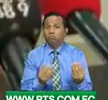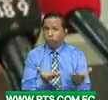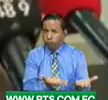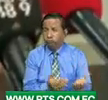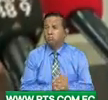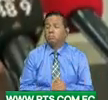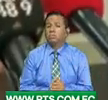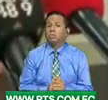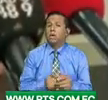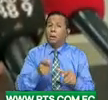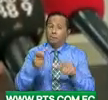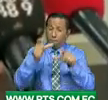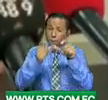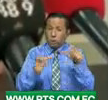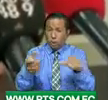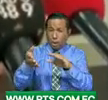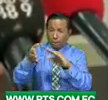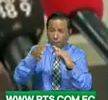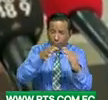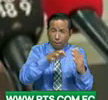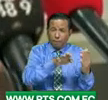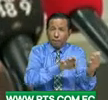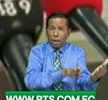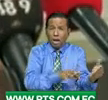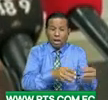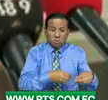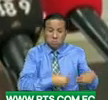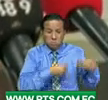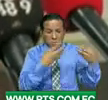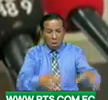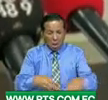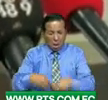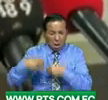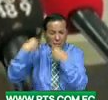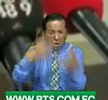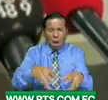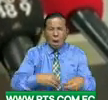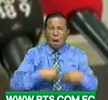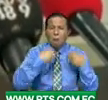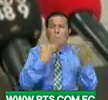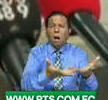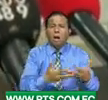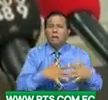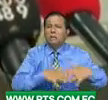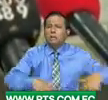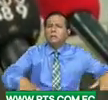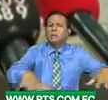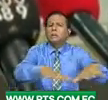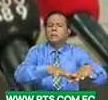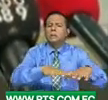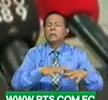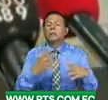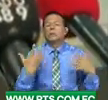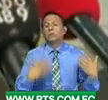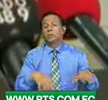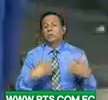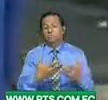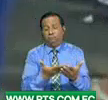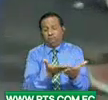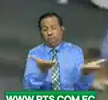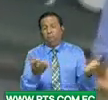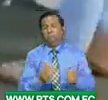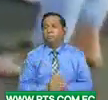La mayoría de cuerpos fueron expuestos y agredidos en los pabellones y en las